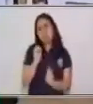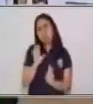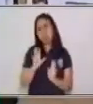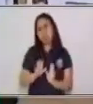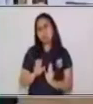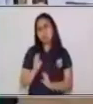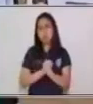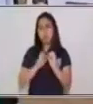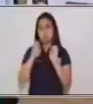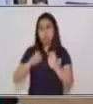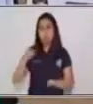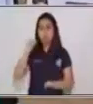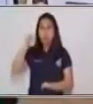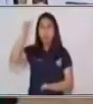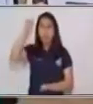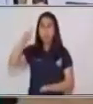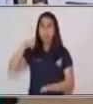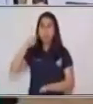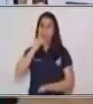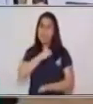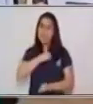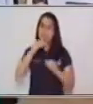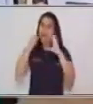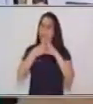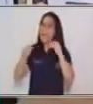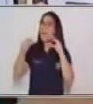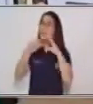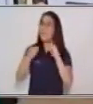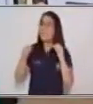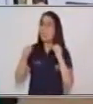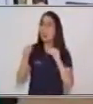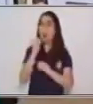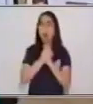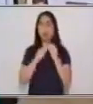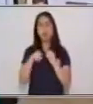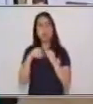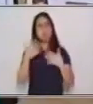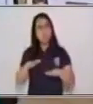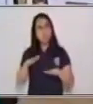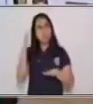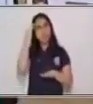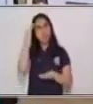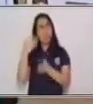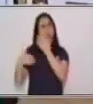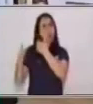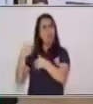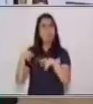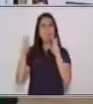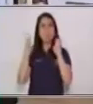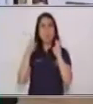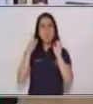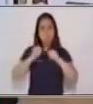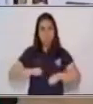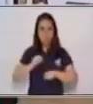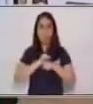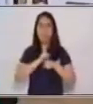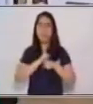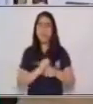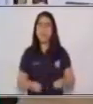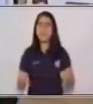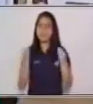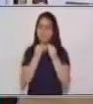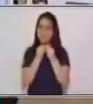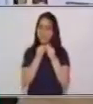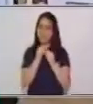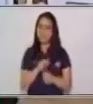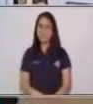quieras explicarle lo aprendido, y si ya conocías del tema, excelente, puedes reforzarlo y continuar con tu aprendizaje. Recuérdate